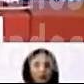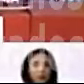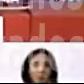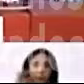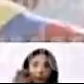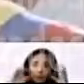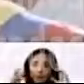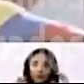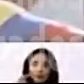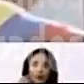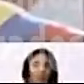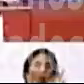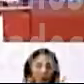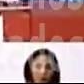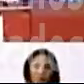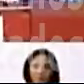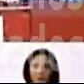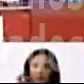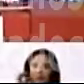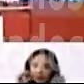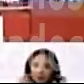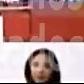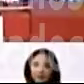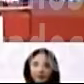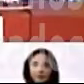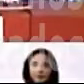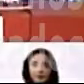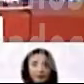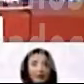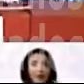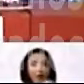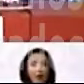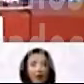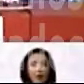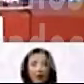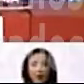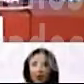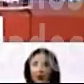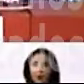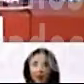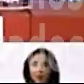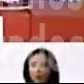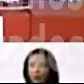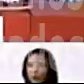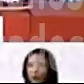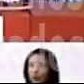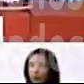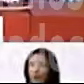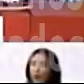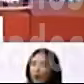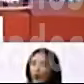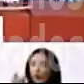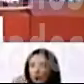No habría manera. Entonces los liderazgos revolucionarios tendríamos que ponernos al lado del pueblo como